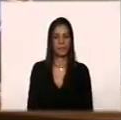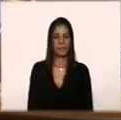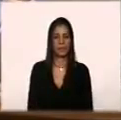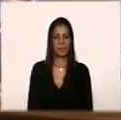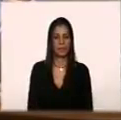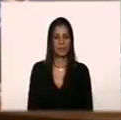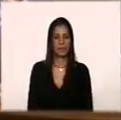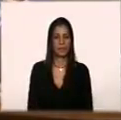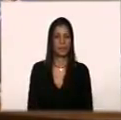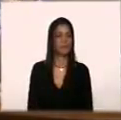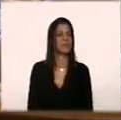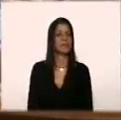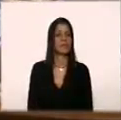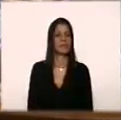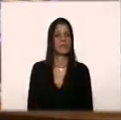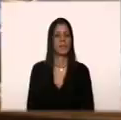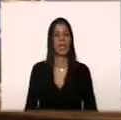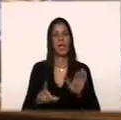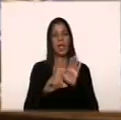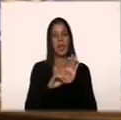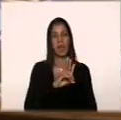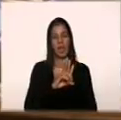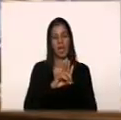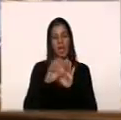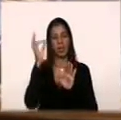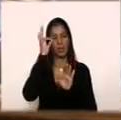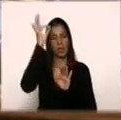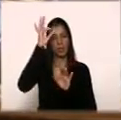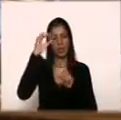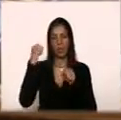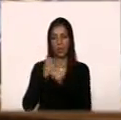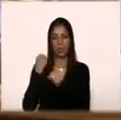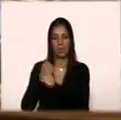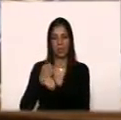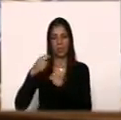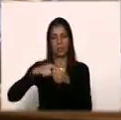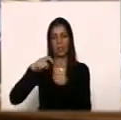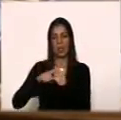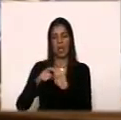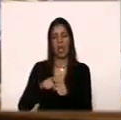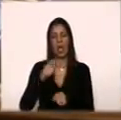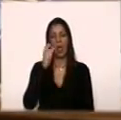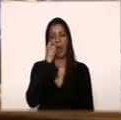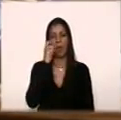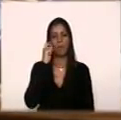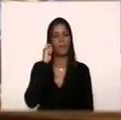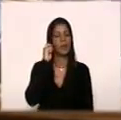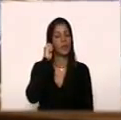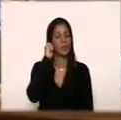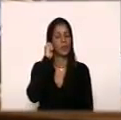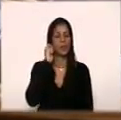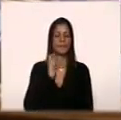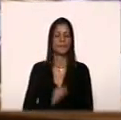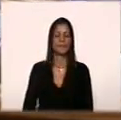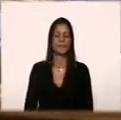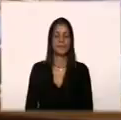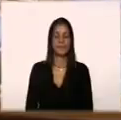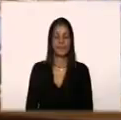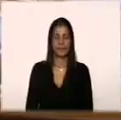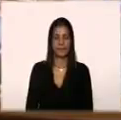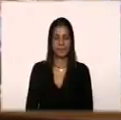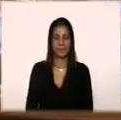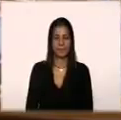Ley constitucional de los consejos productivos de trabajadoras y trabajadores. Es todo.